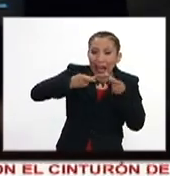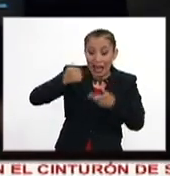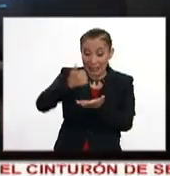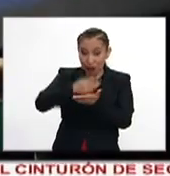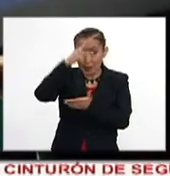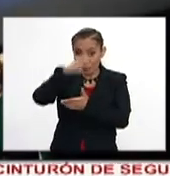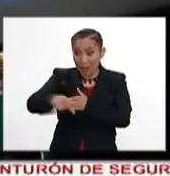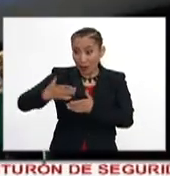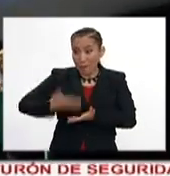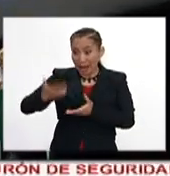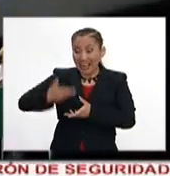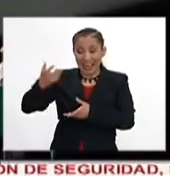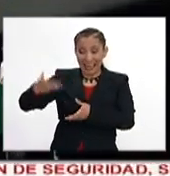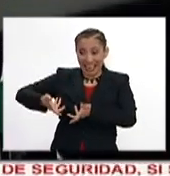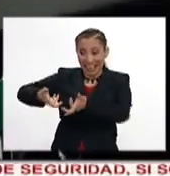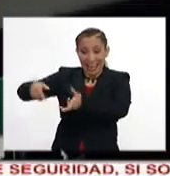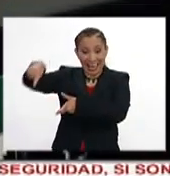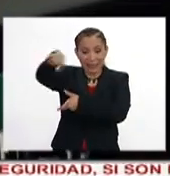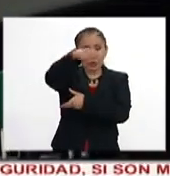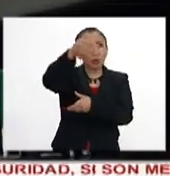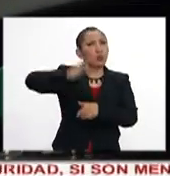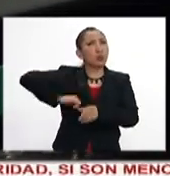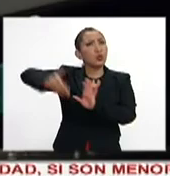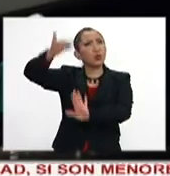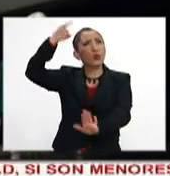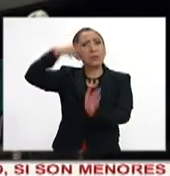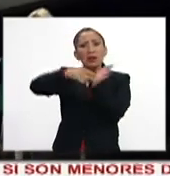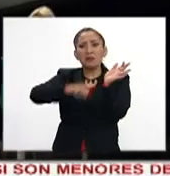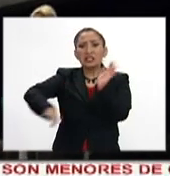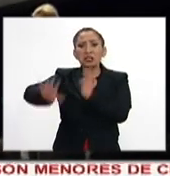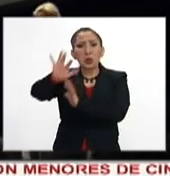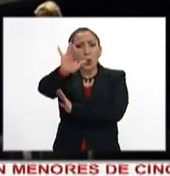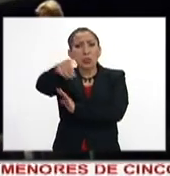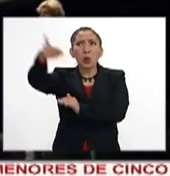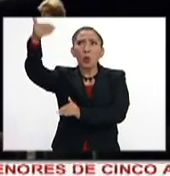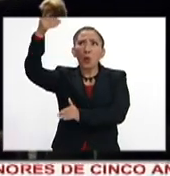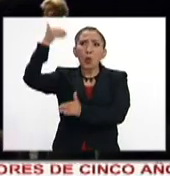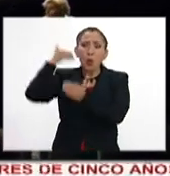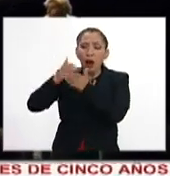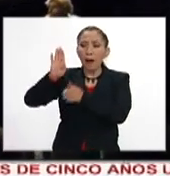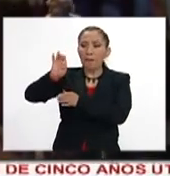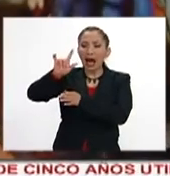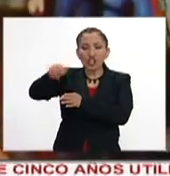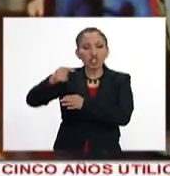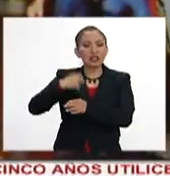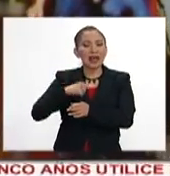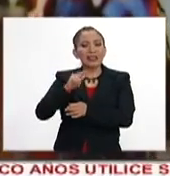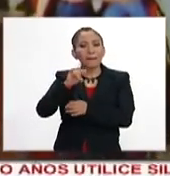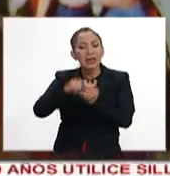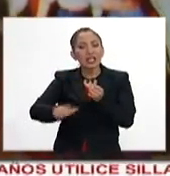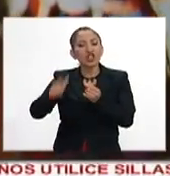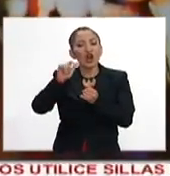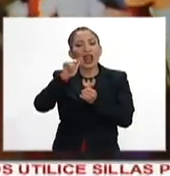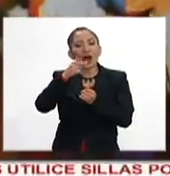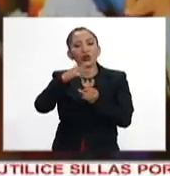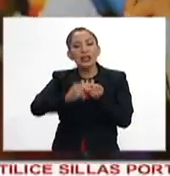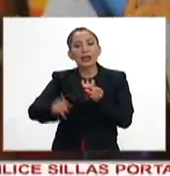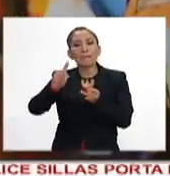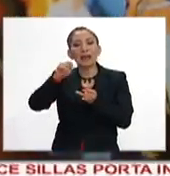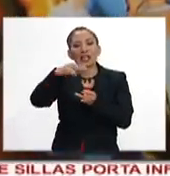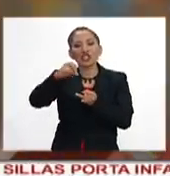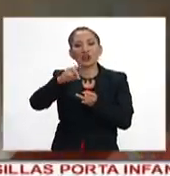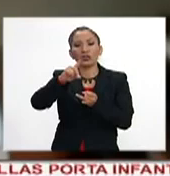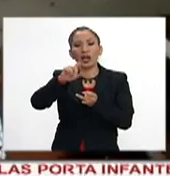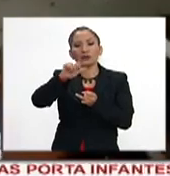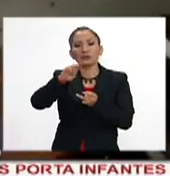Ciudad de México, los bailes sonideros se remontan a la década de 1950, en barrios como Tepito, La Lagunilla y el Peñón de los